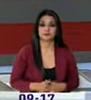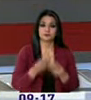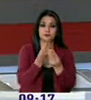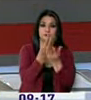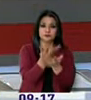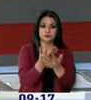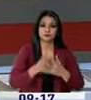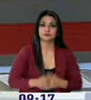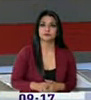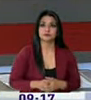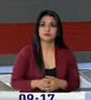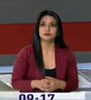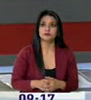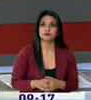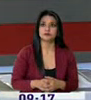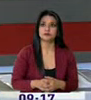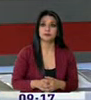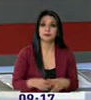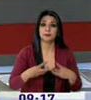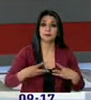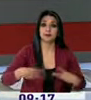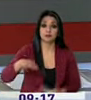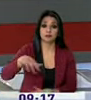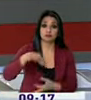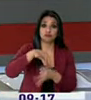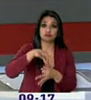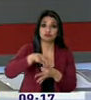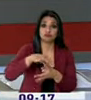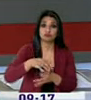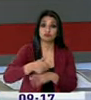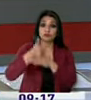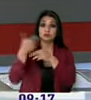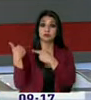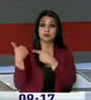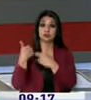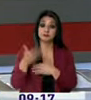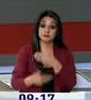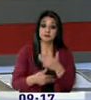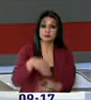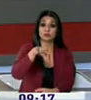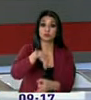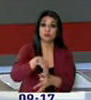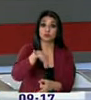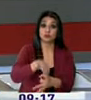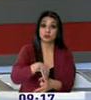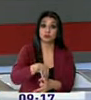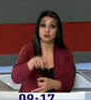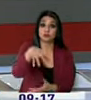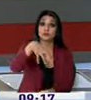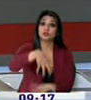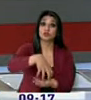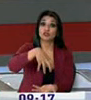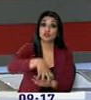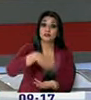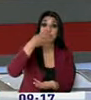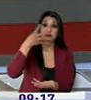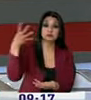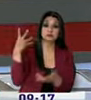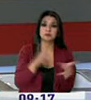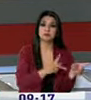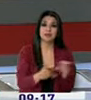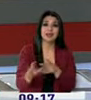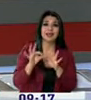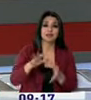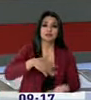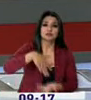Vamos a comentarle ahora que con la llegada del material electoral, las autoridades responsables del proceso de consulta popular en esta provincia amazónica se preparan